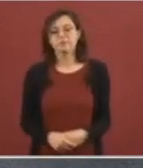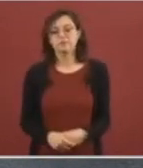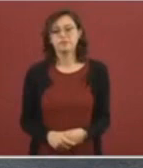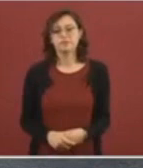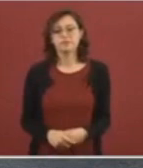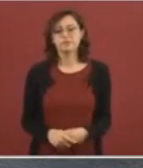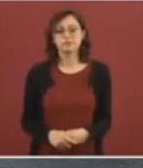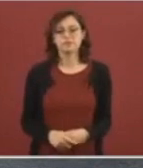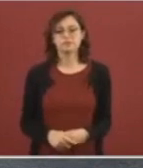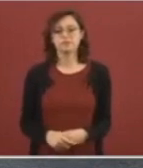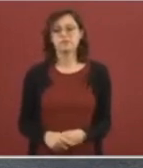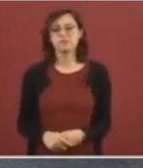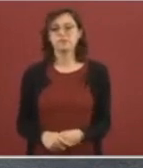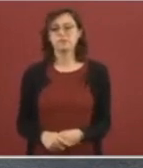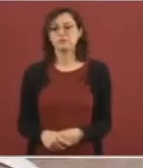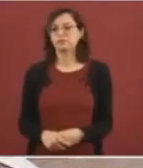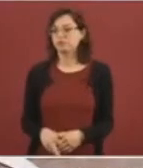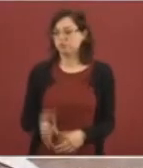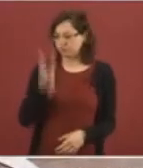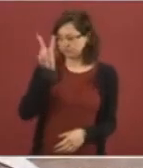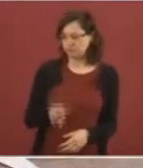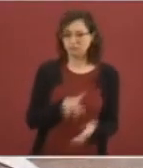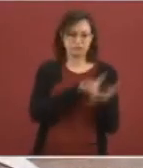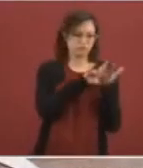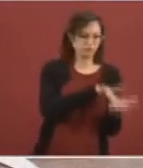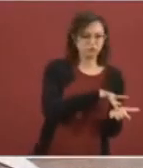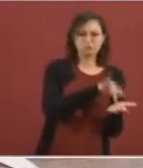Definirse para ver de qué lado estamos.